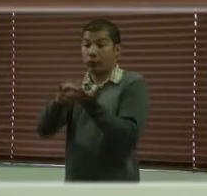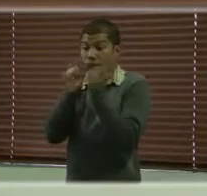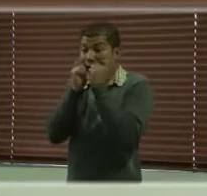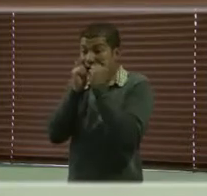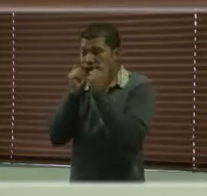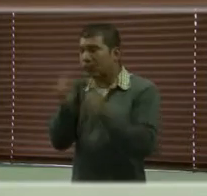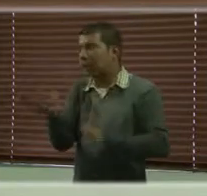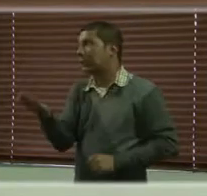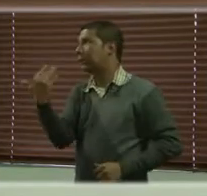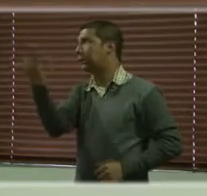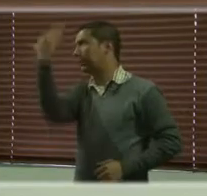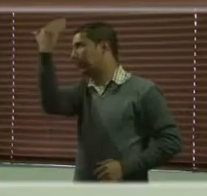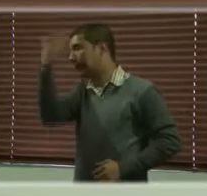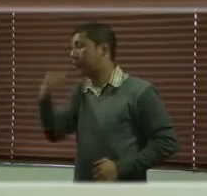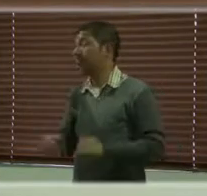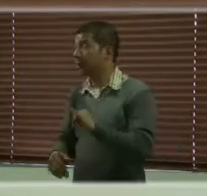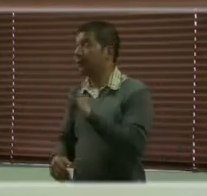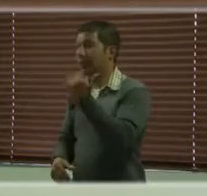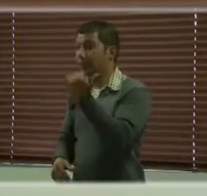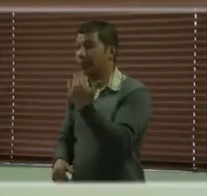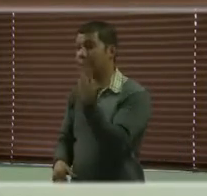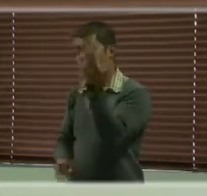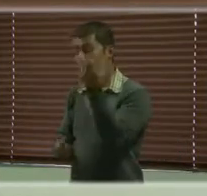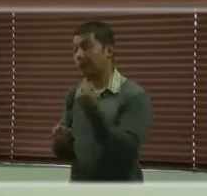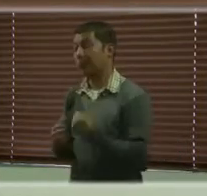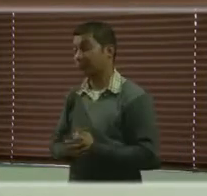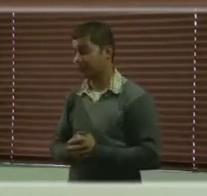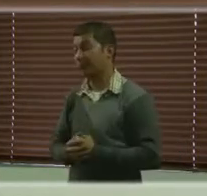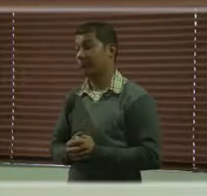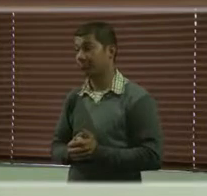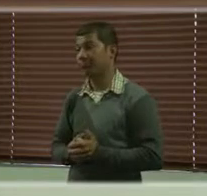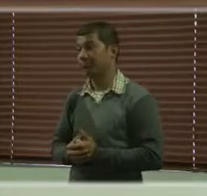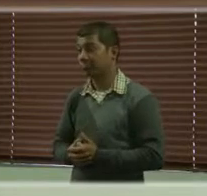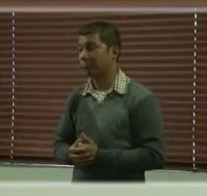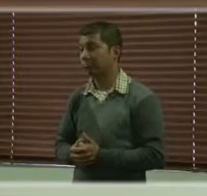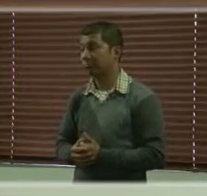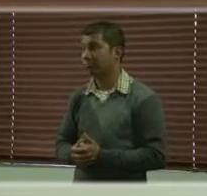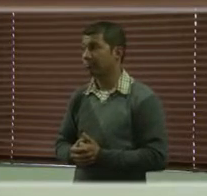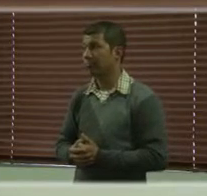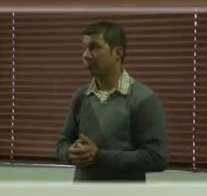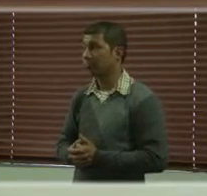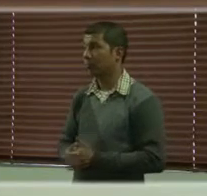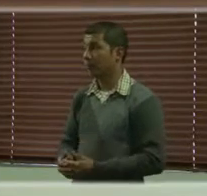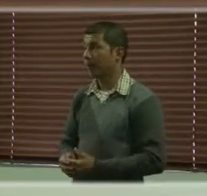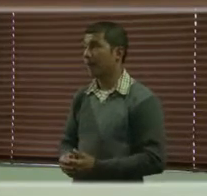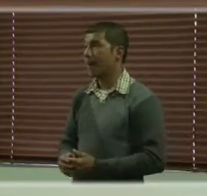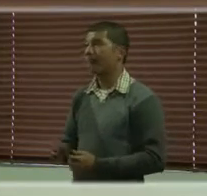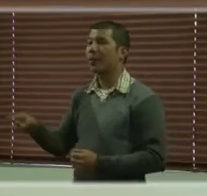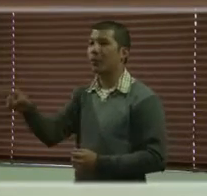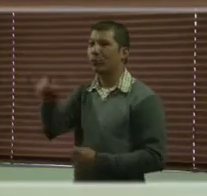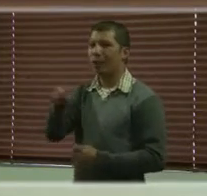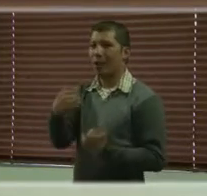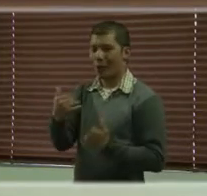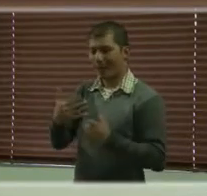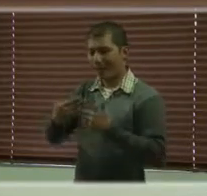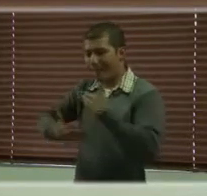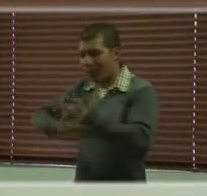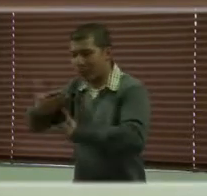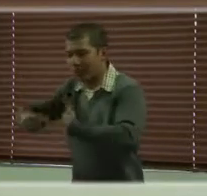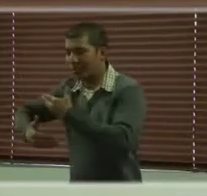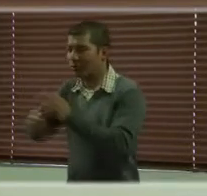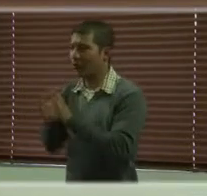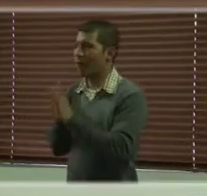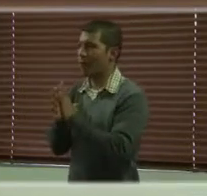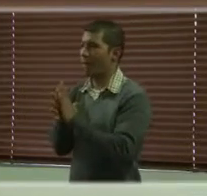muy útiles muy muy útiles bueno ustedes ya están en un proceso de un informe alternativo que